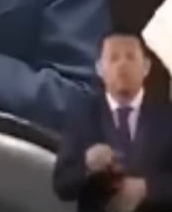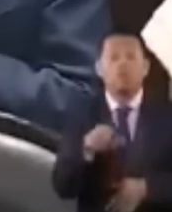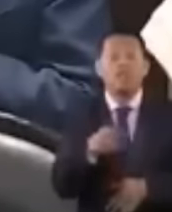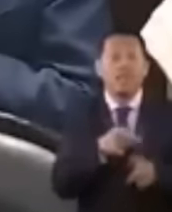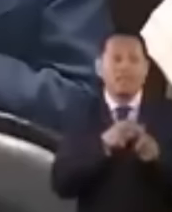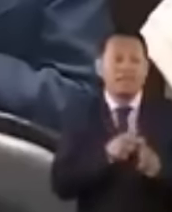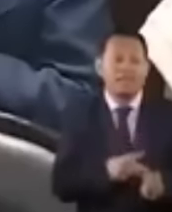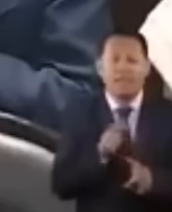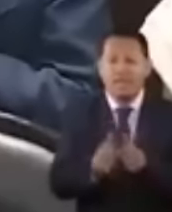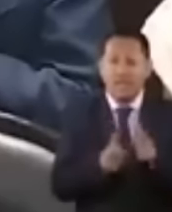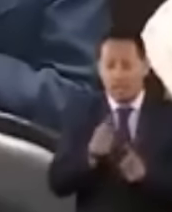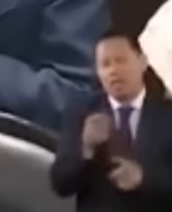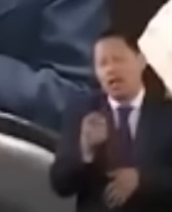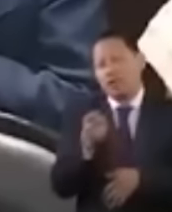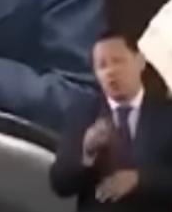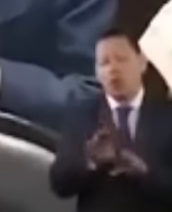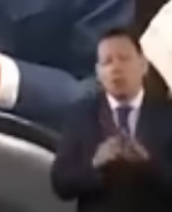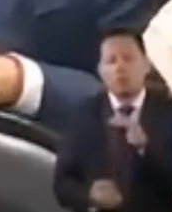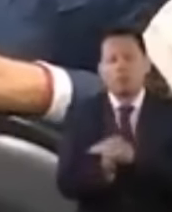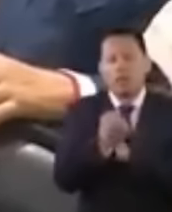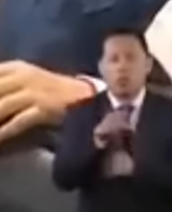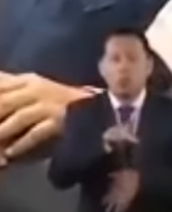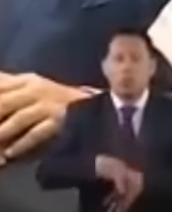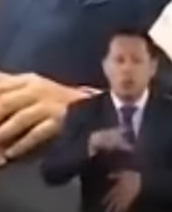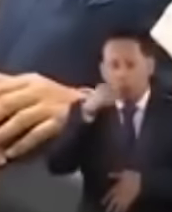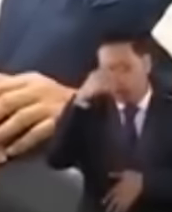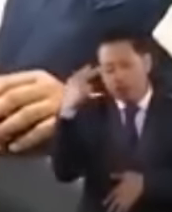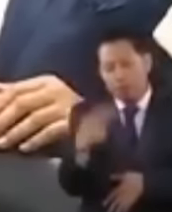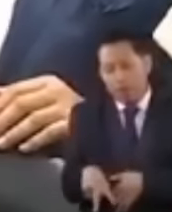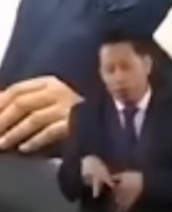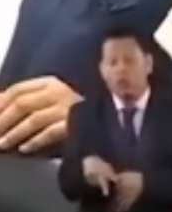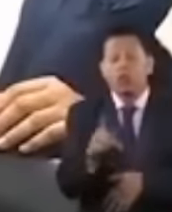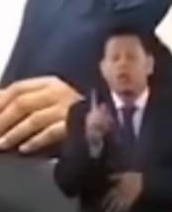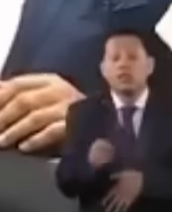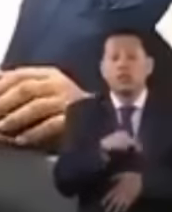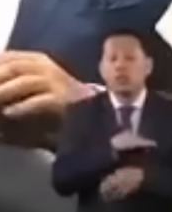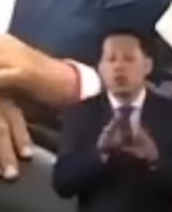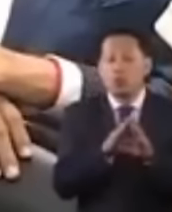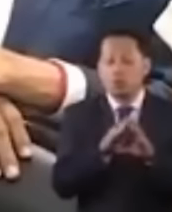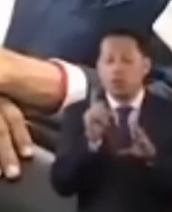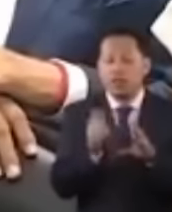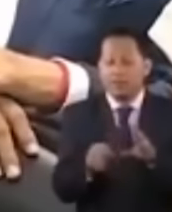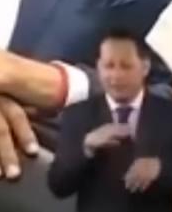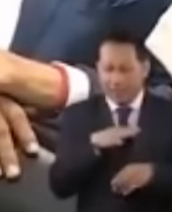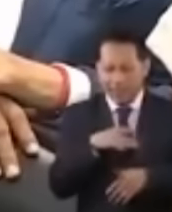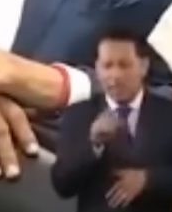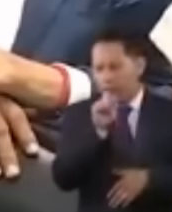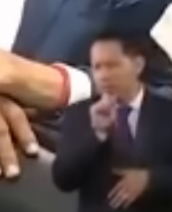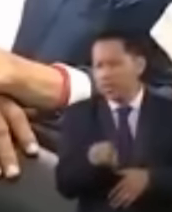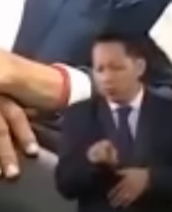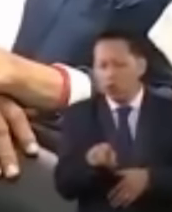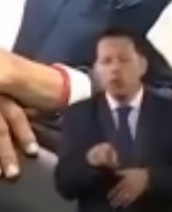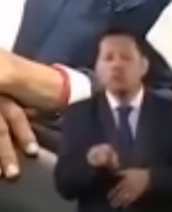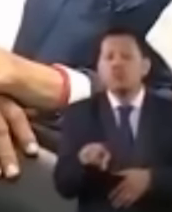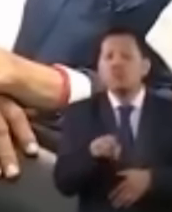manteniendo son una mentada de madre al pueblo de México. Se montan en el dolor de la gente. ¿Qué